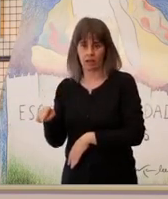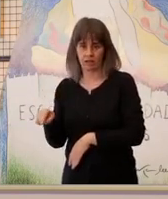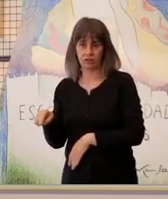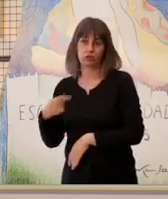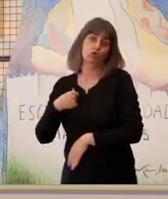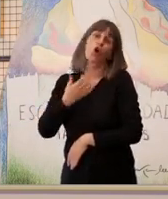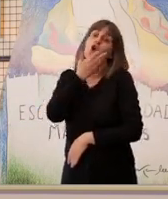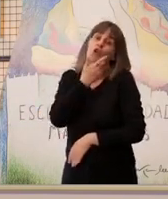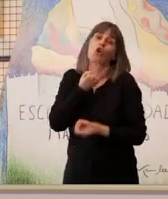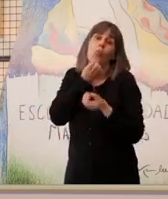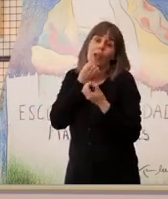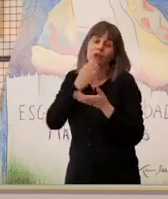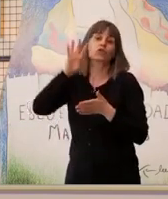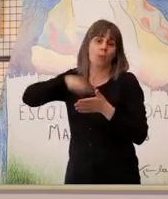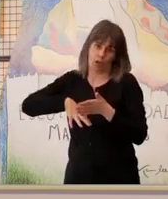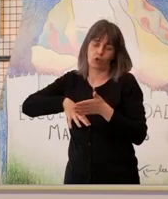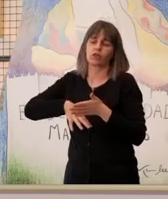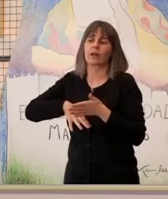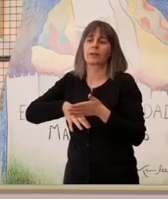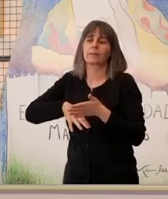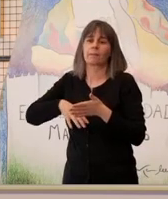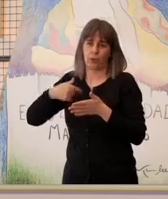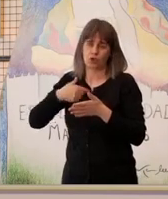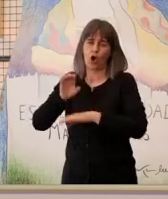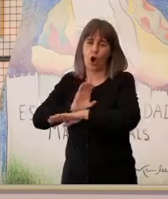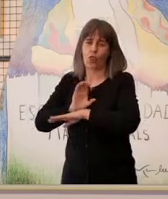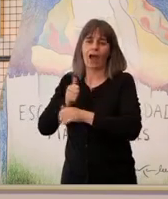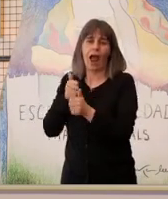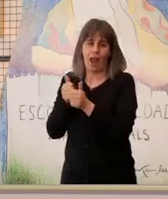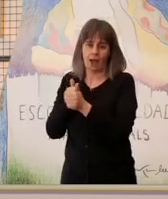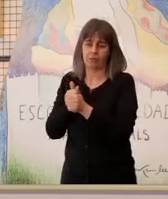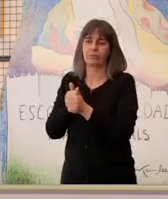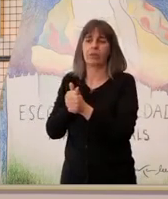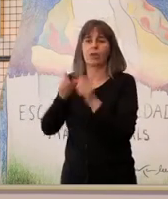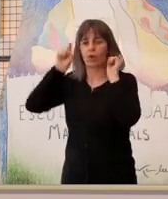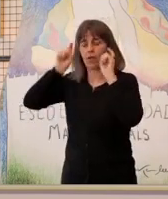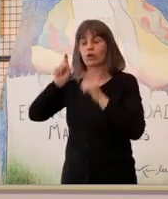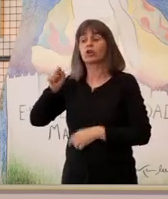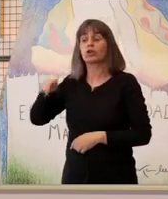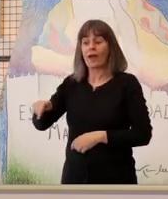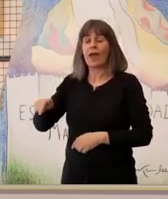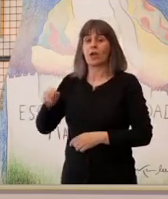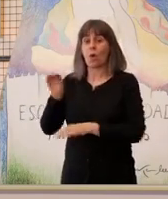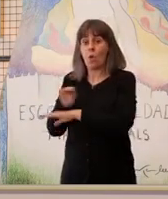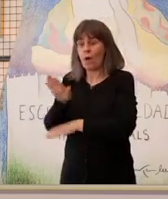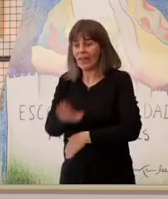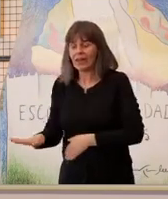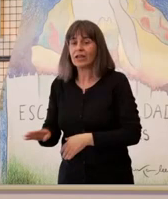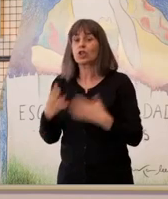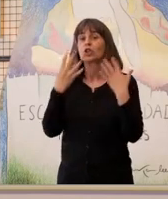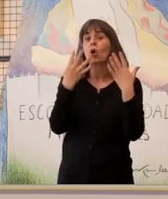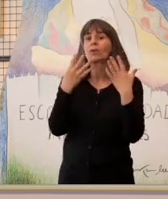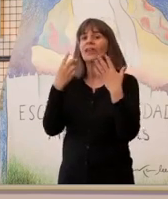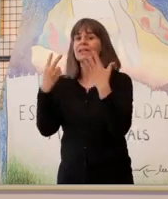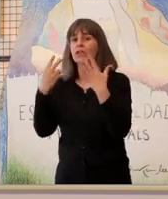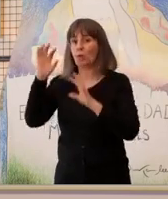Barcelona porque fui concejal allí no de Educación Entonces tenemos 97% de mujeres trabajando en las guarderías